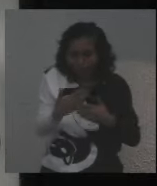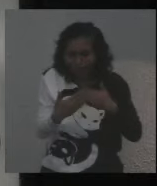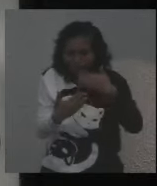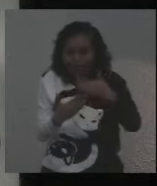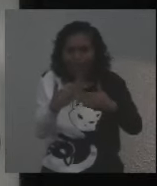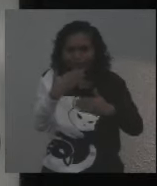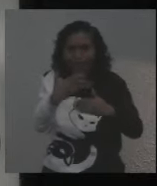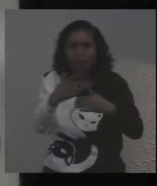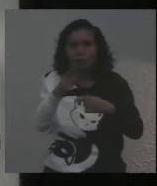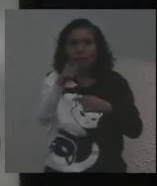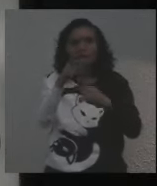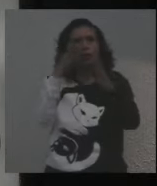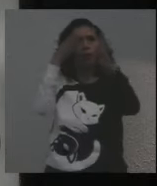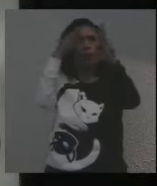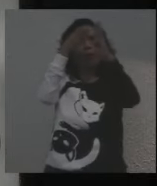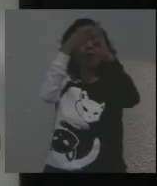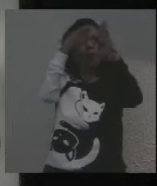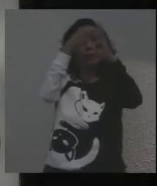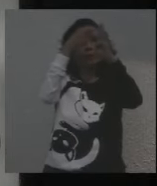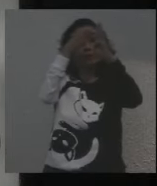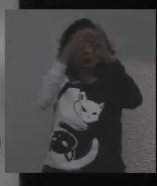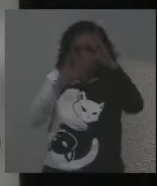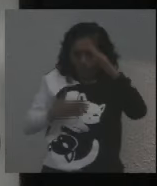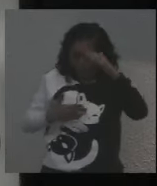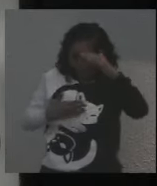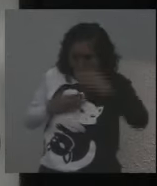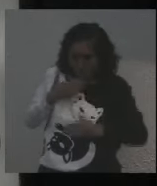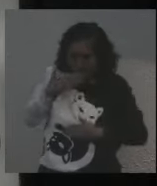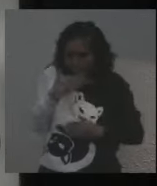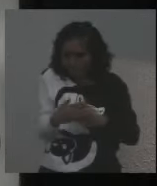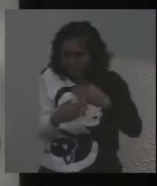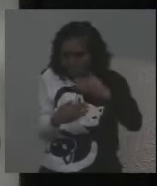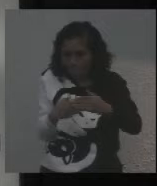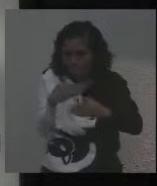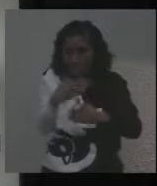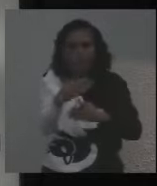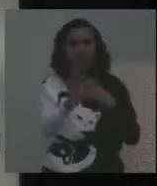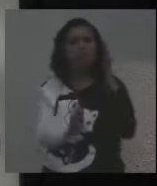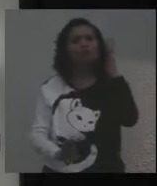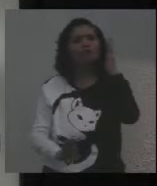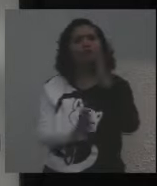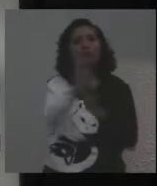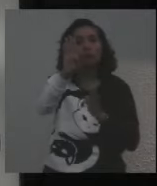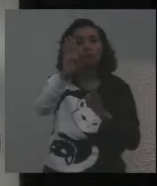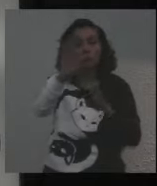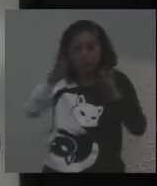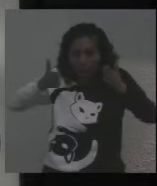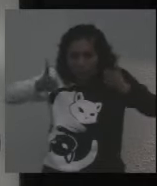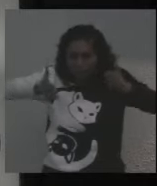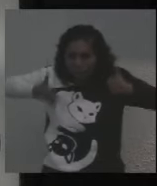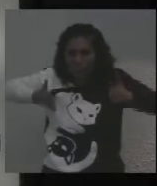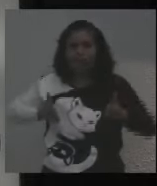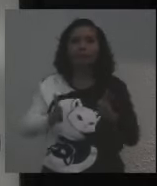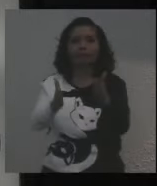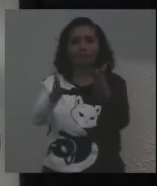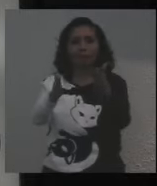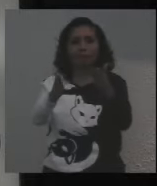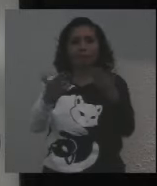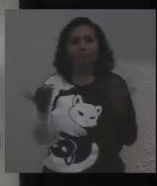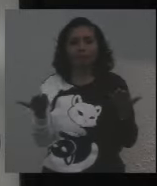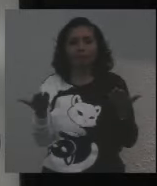objetividad de los tiempos cada paso que se necesitaba para avanzar y el camino de